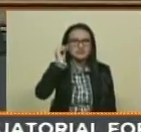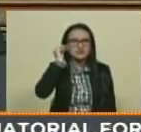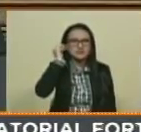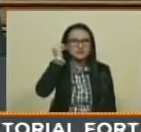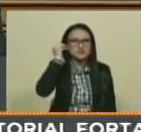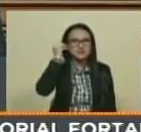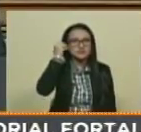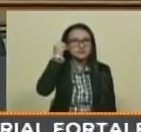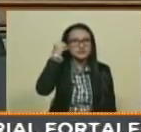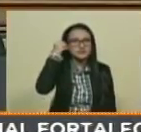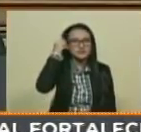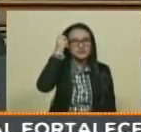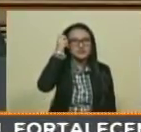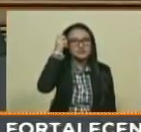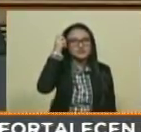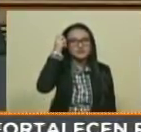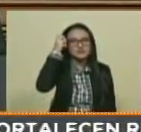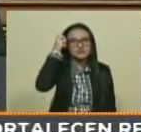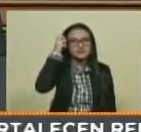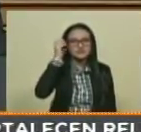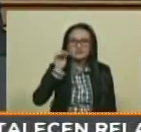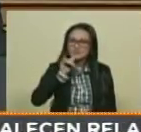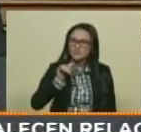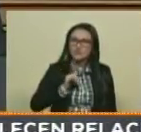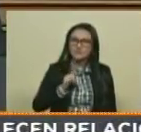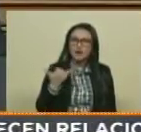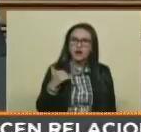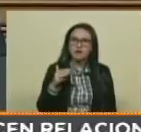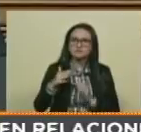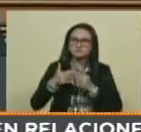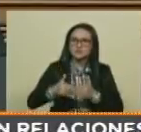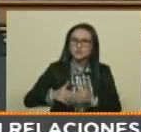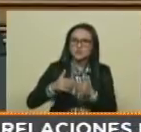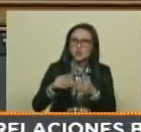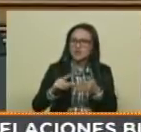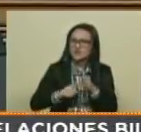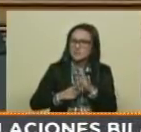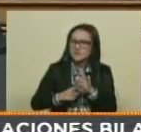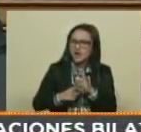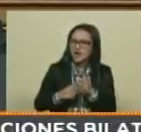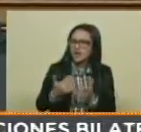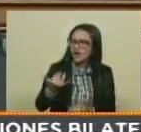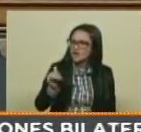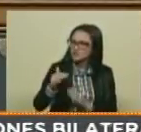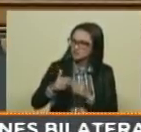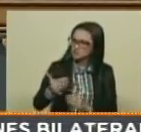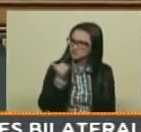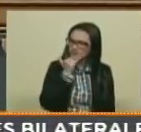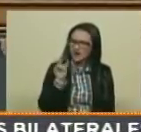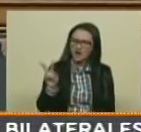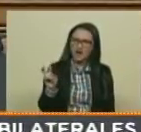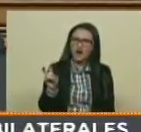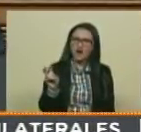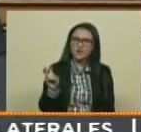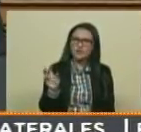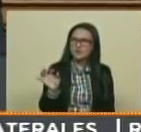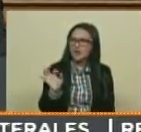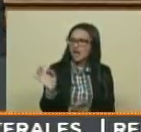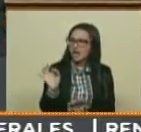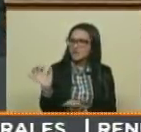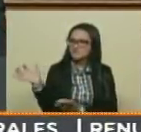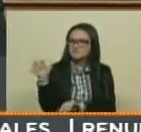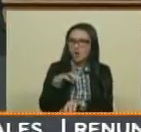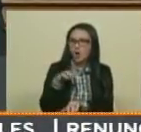Nos informa alguien, oye, hay 2 buques en Guaraguao, en el terminal de almacenamiento, y no se mueve nada de